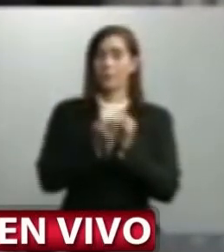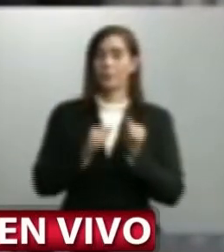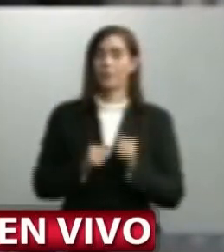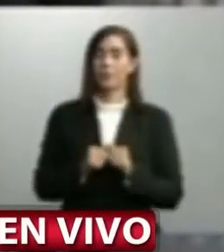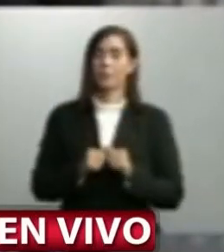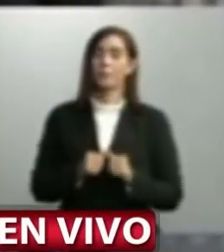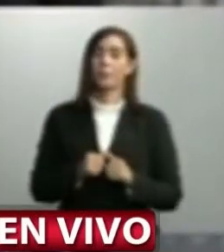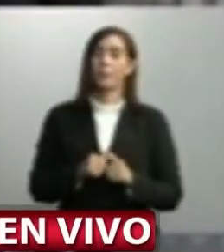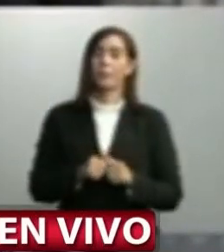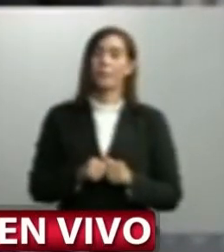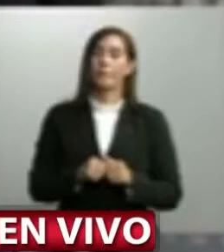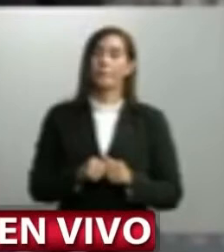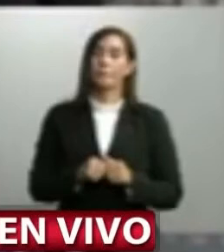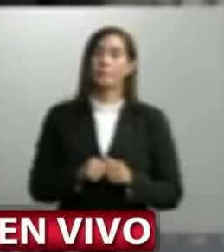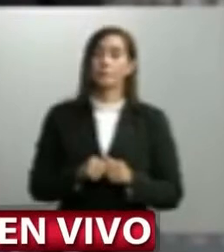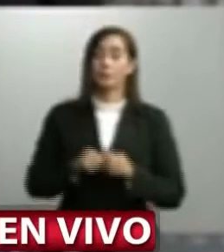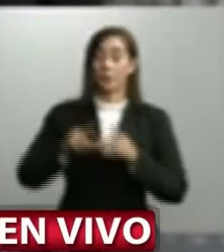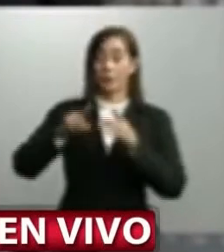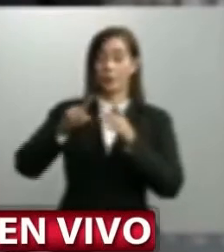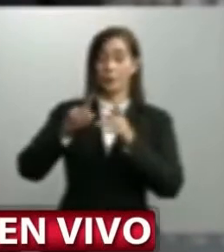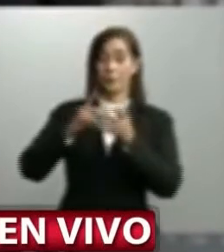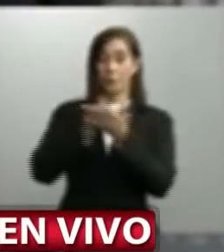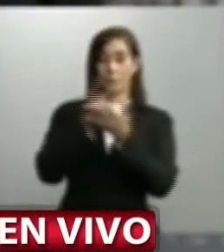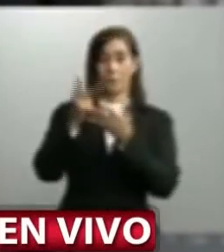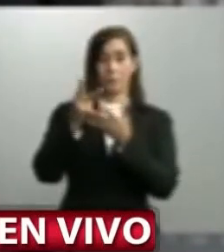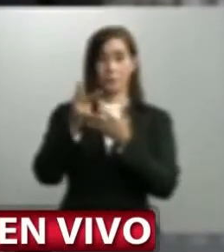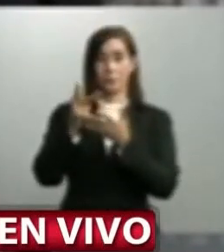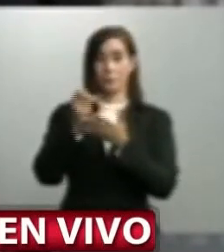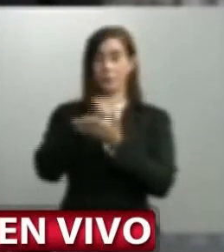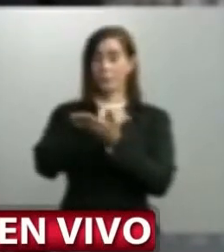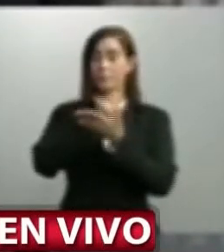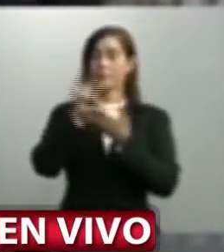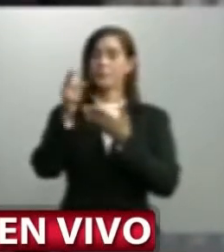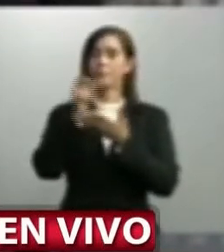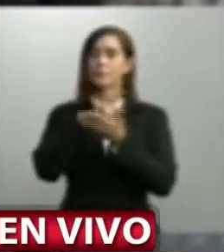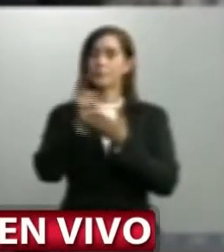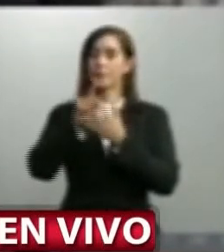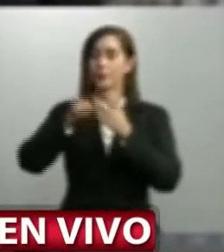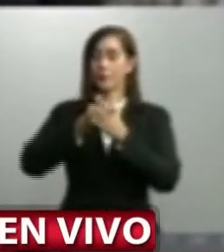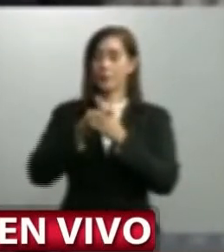previsto iniciar la próxima semana?